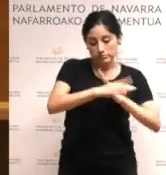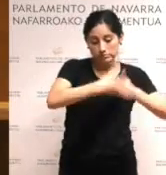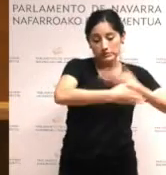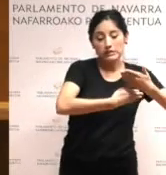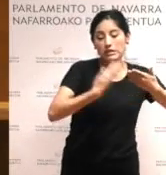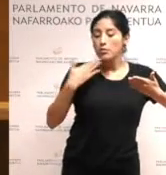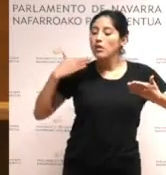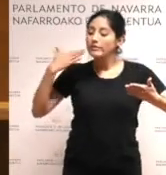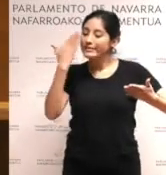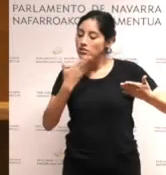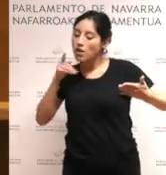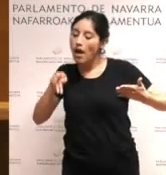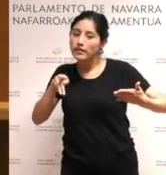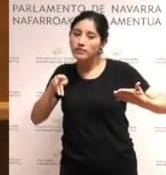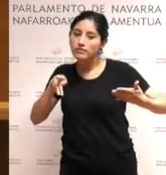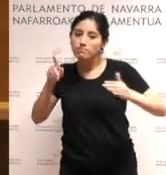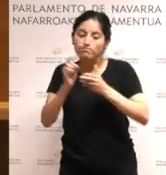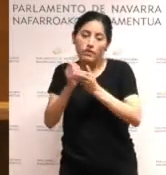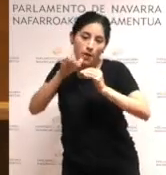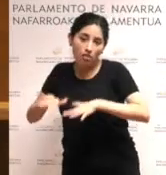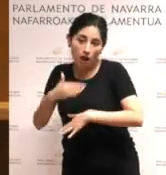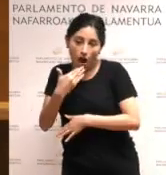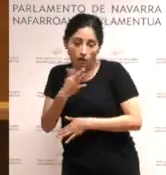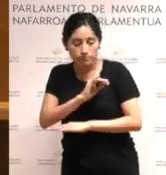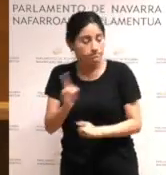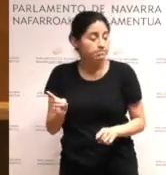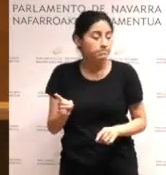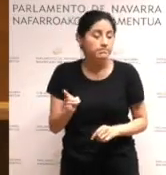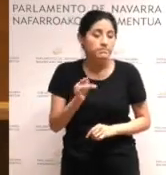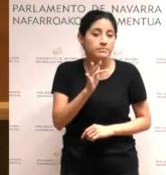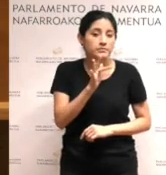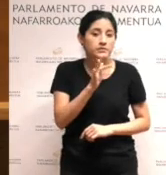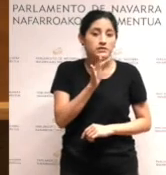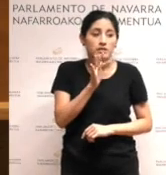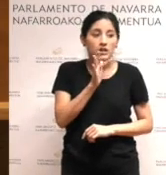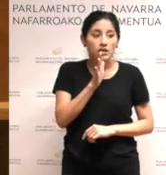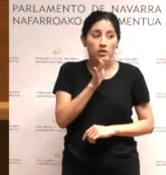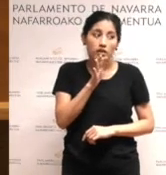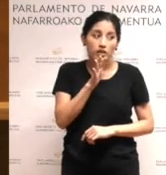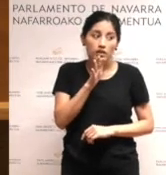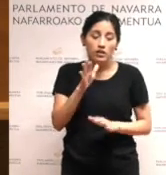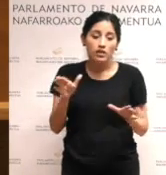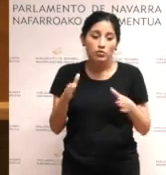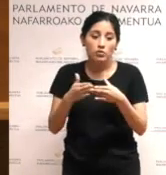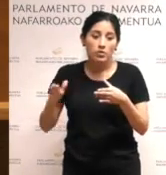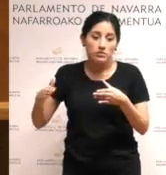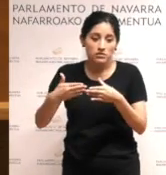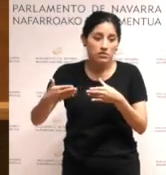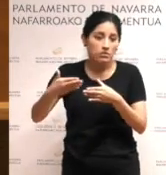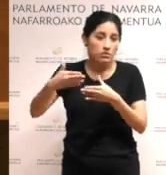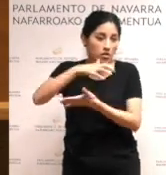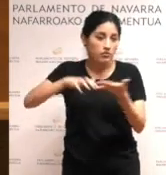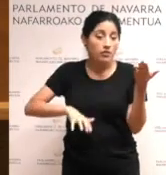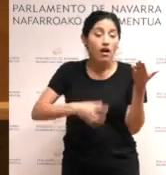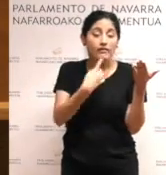escuela. Pero vayamos a los datos. Dice el informe de Lucas Gortázar para ESADE, que también citó el consejero en la comparecencia, que